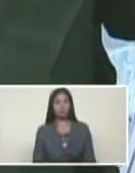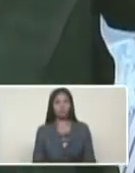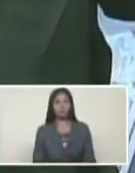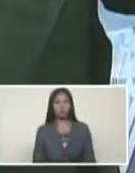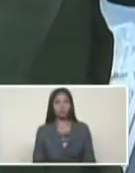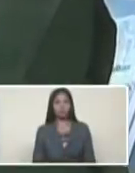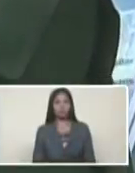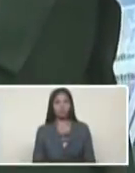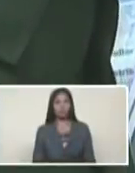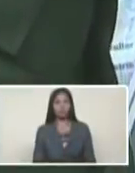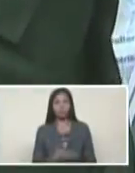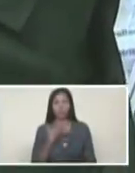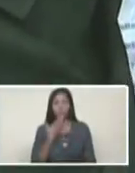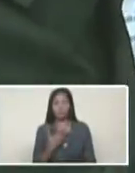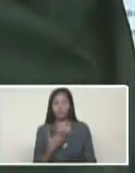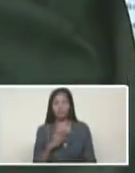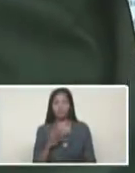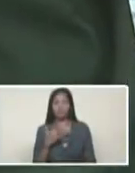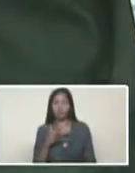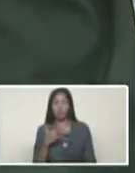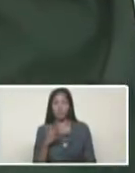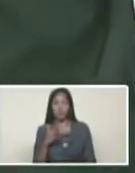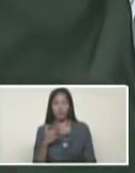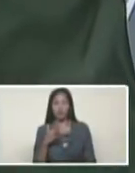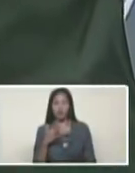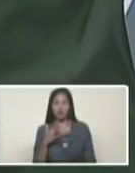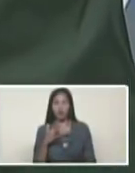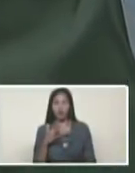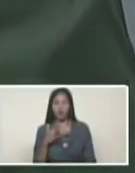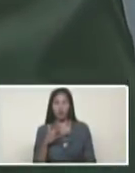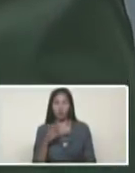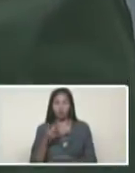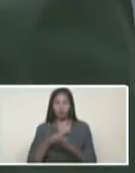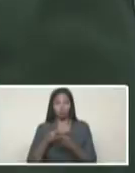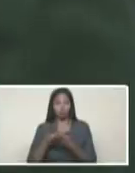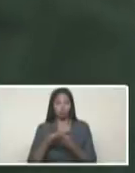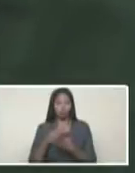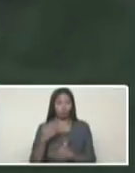Me están pidiendo una boloñita.